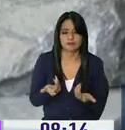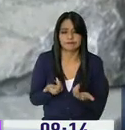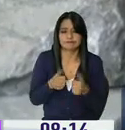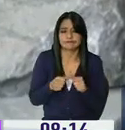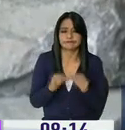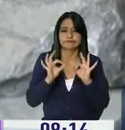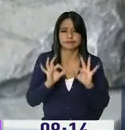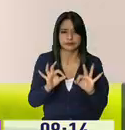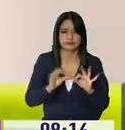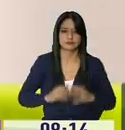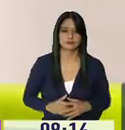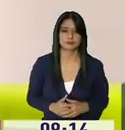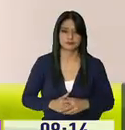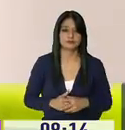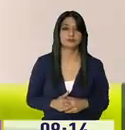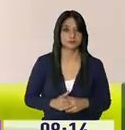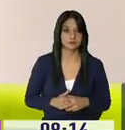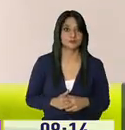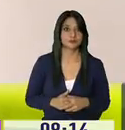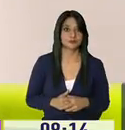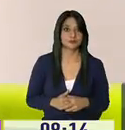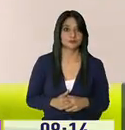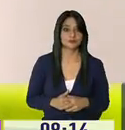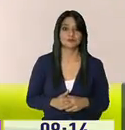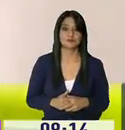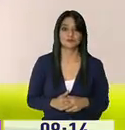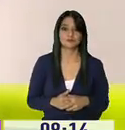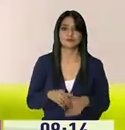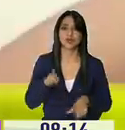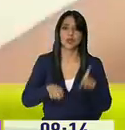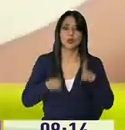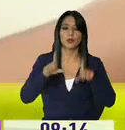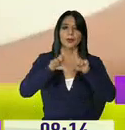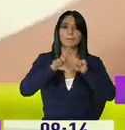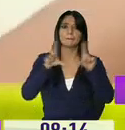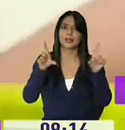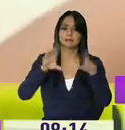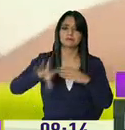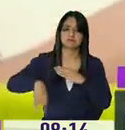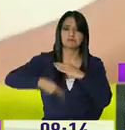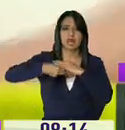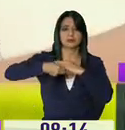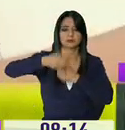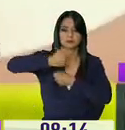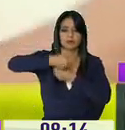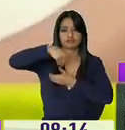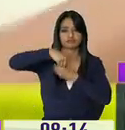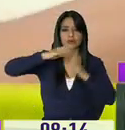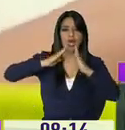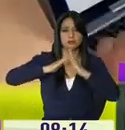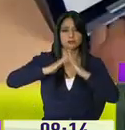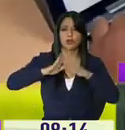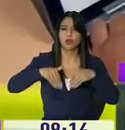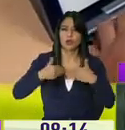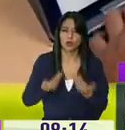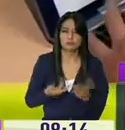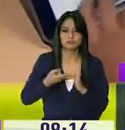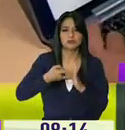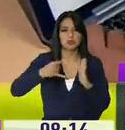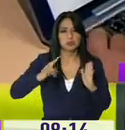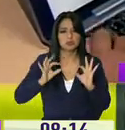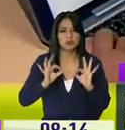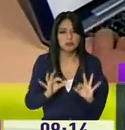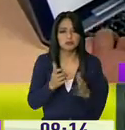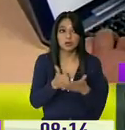esta modalidad. Frente a este desafío, son muchas las empresas que se suman a esta modalidad incorporando herramientas digitales que les